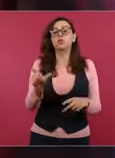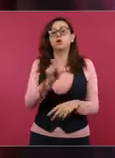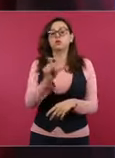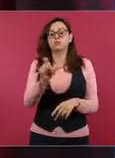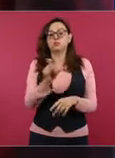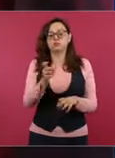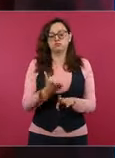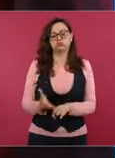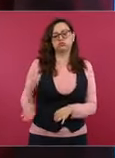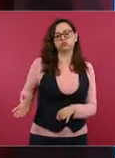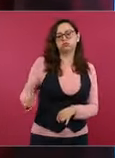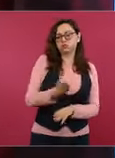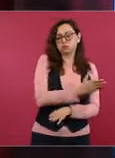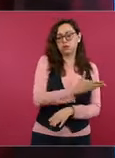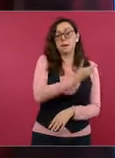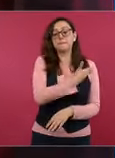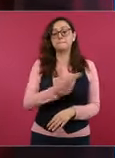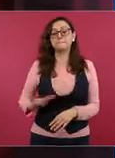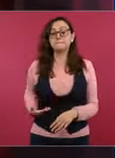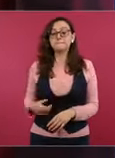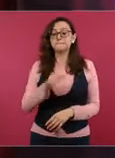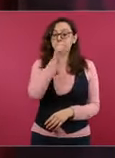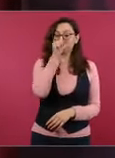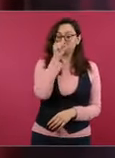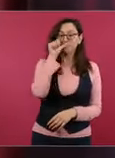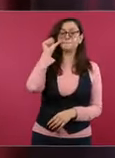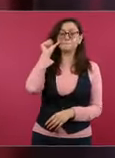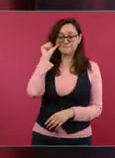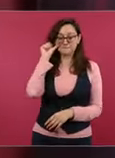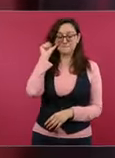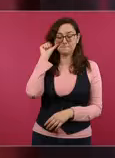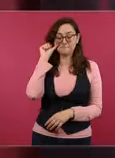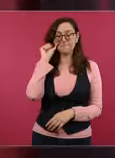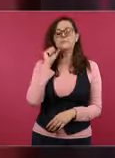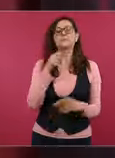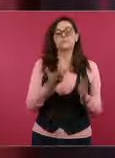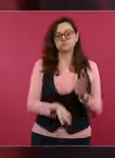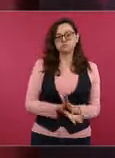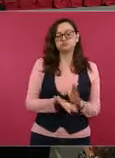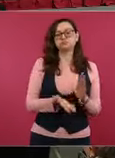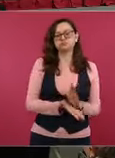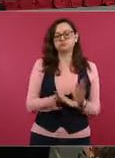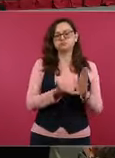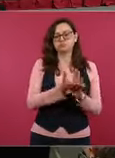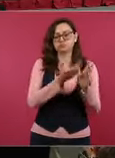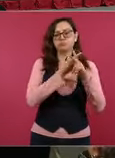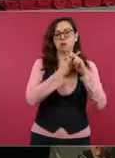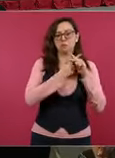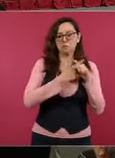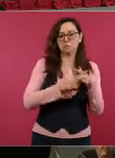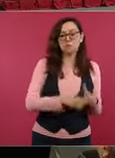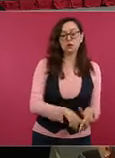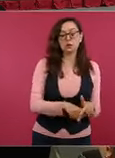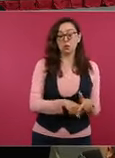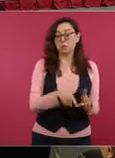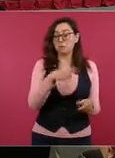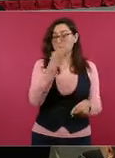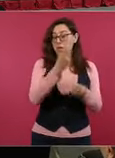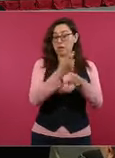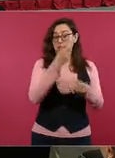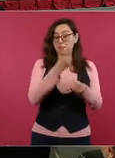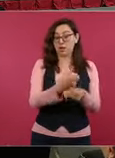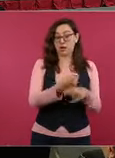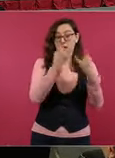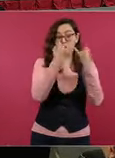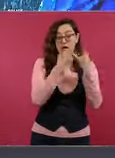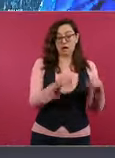y el primer ferrocarril de pasajeros que se inauguró pues fue el de la Ciudad